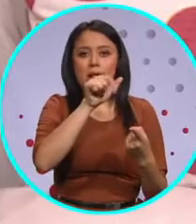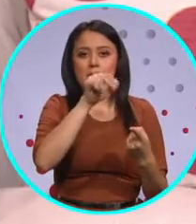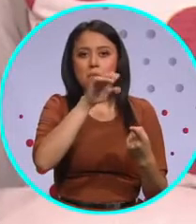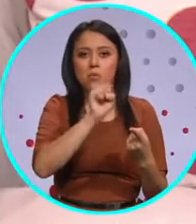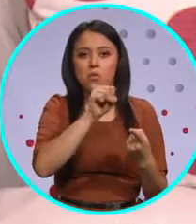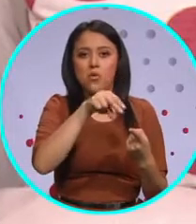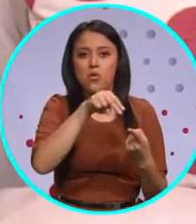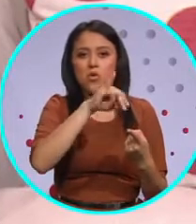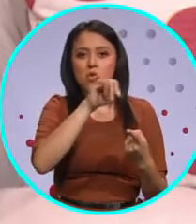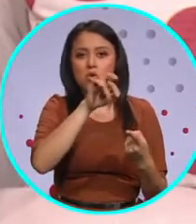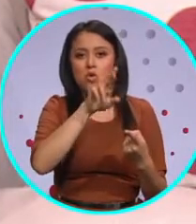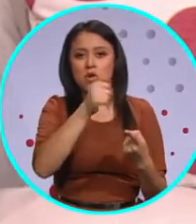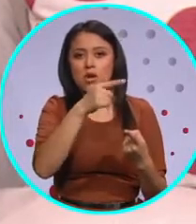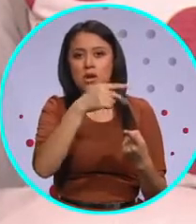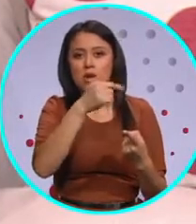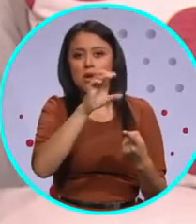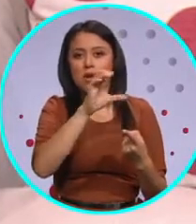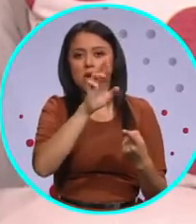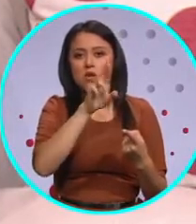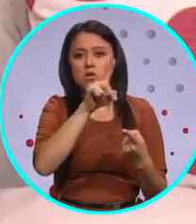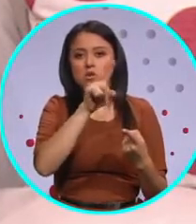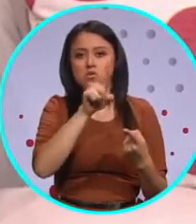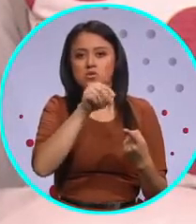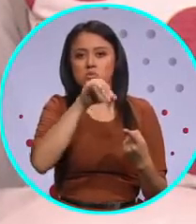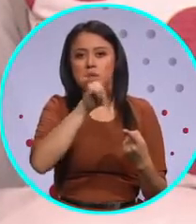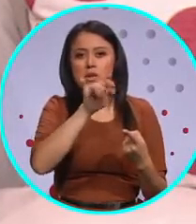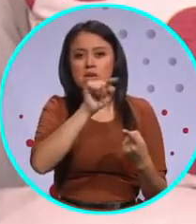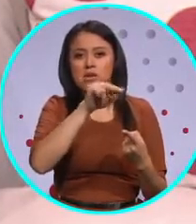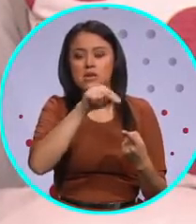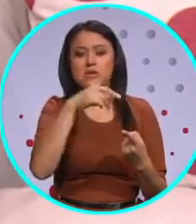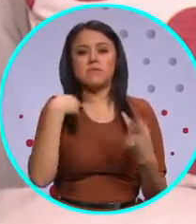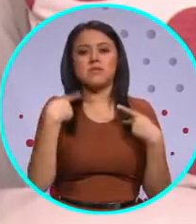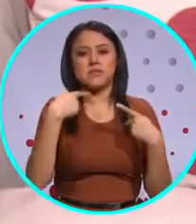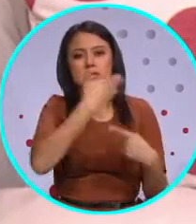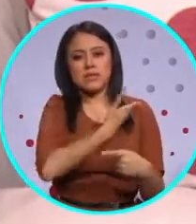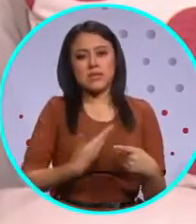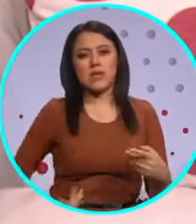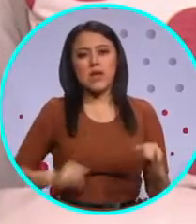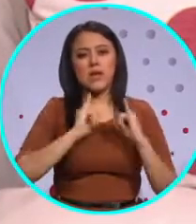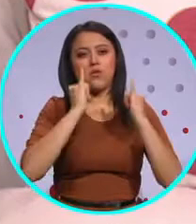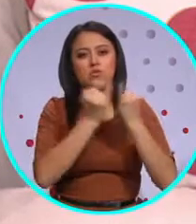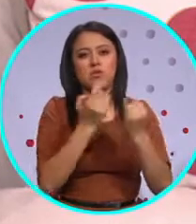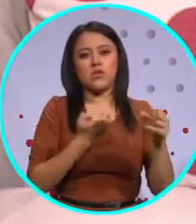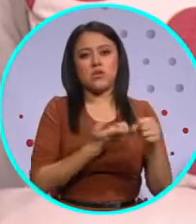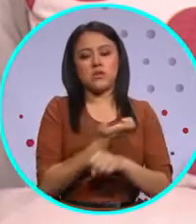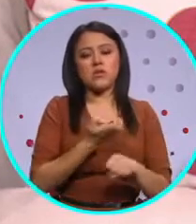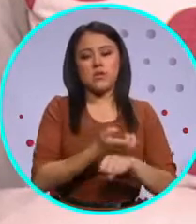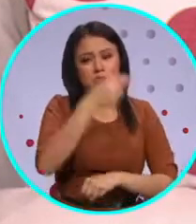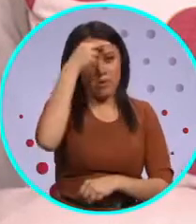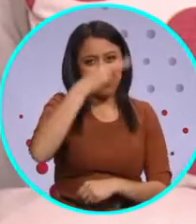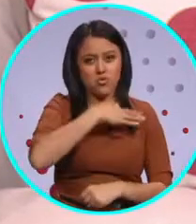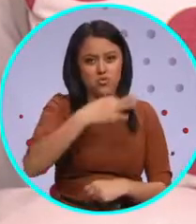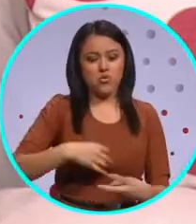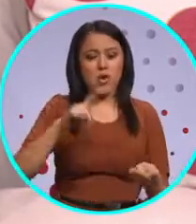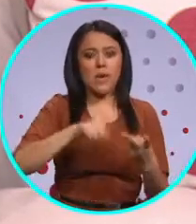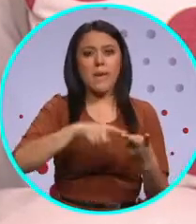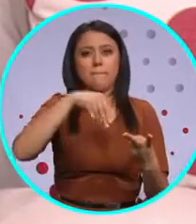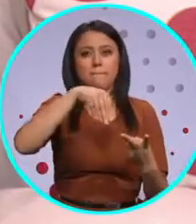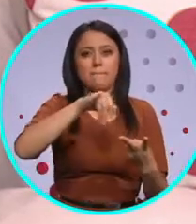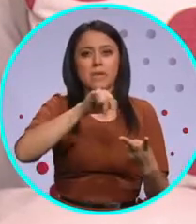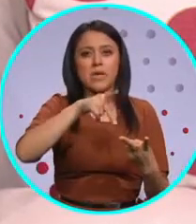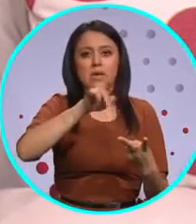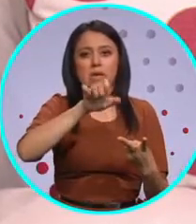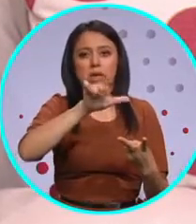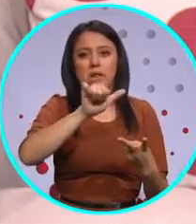martínez quien es presidente de la junta local de conciliación y arbitraje de allá de toluca y por supuesto que también a mikel arriola peñalosa quien es